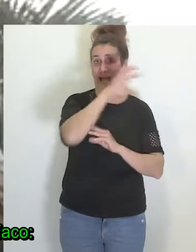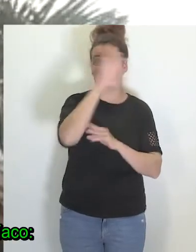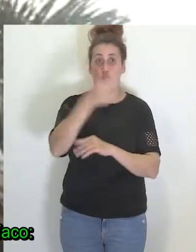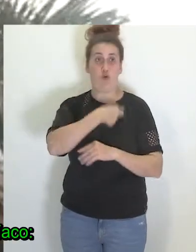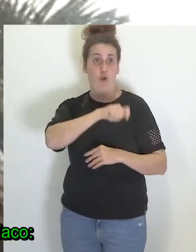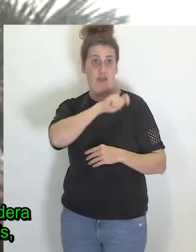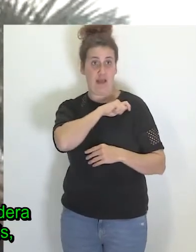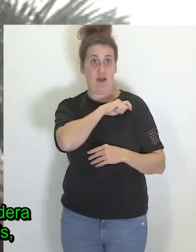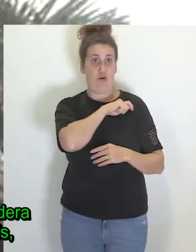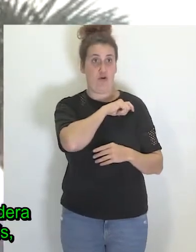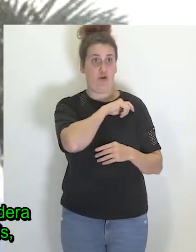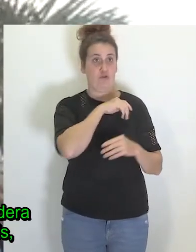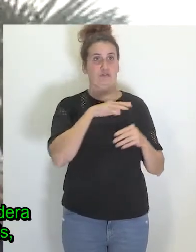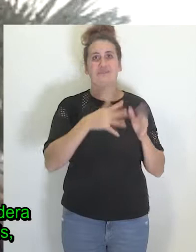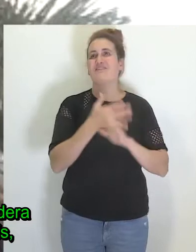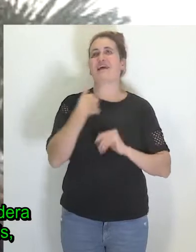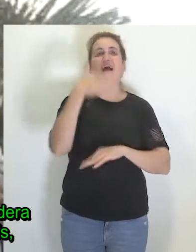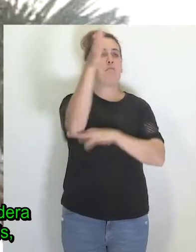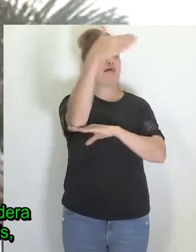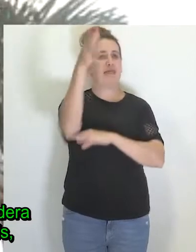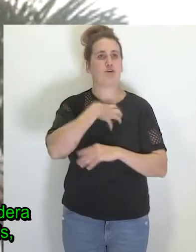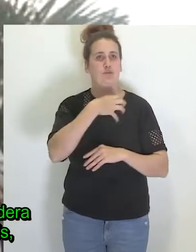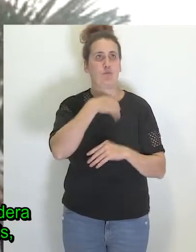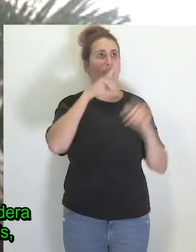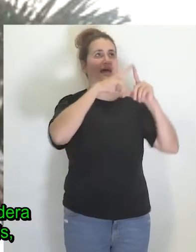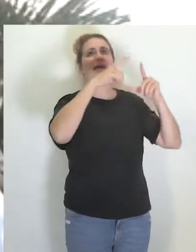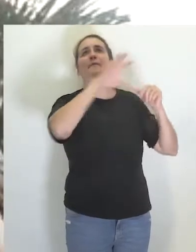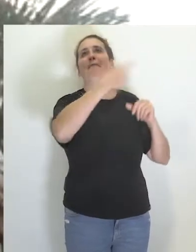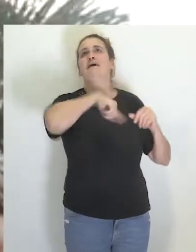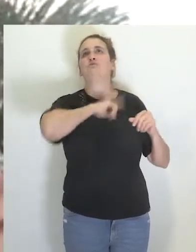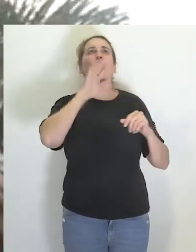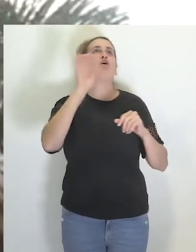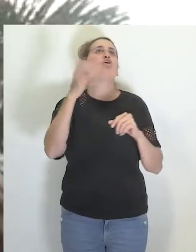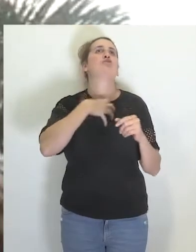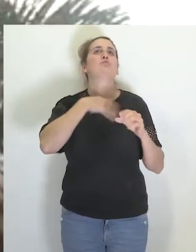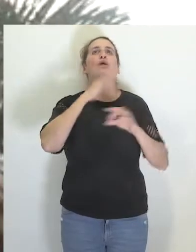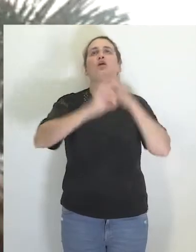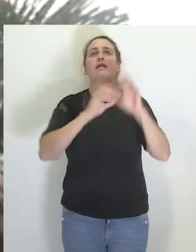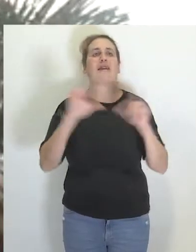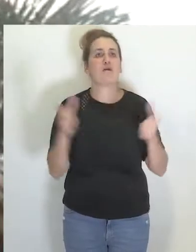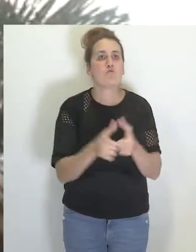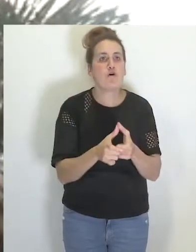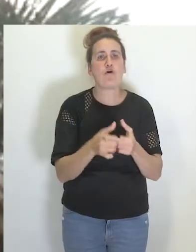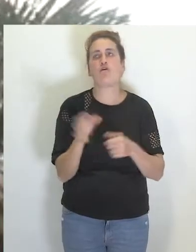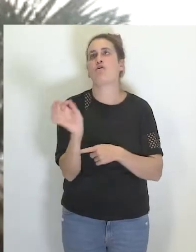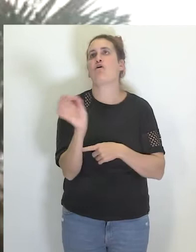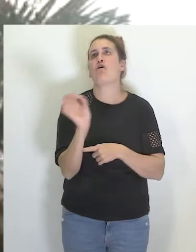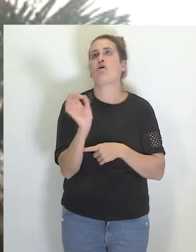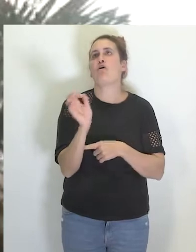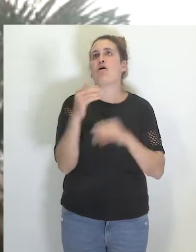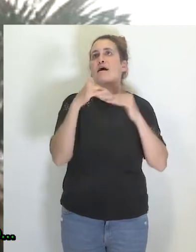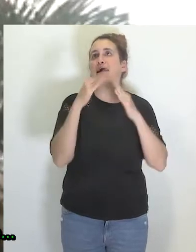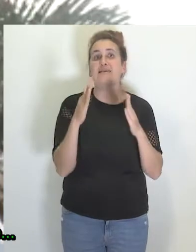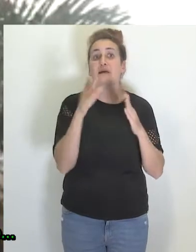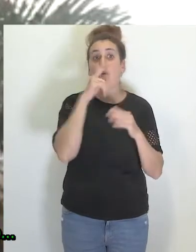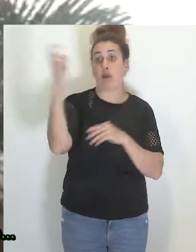estado policíaco, no se puede levantar una bandera azul y blanco en nuestro país, no se puede organizar una reunión o en